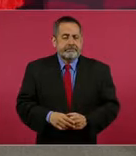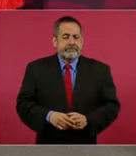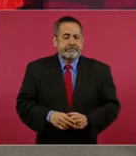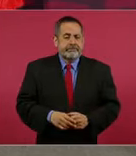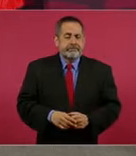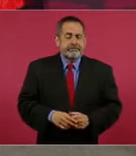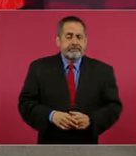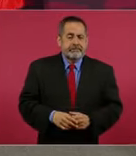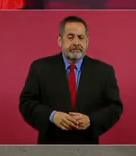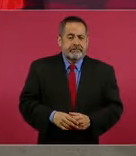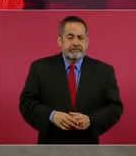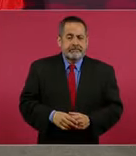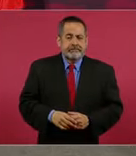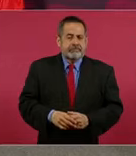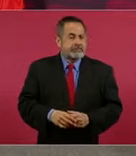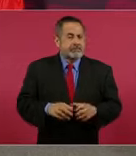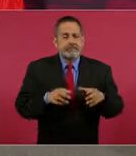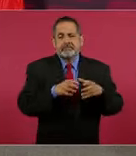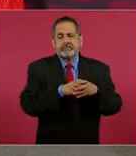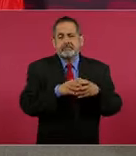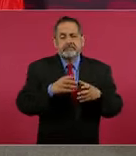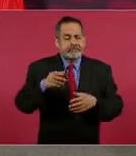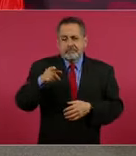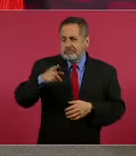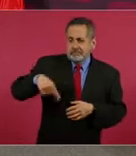servía para, ni se usaba ya